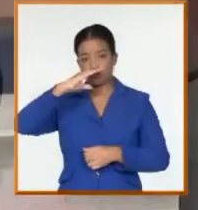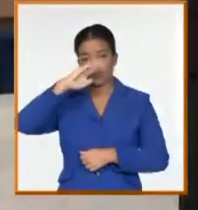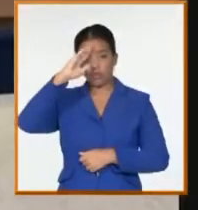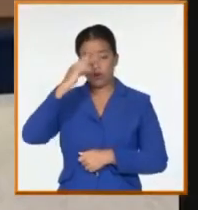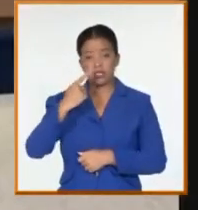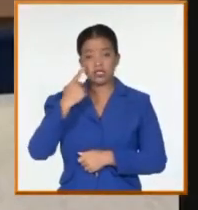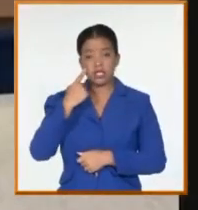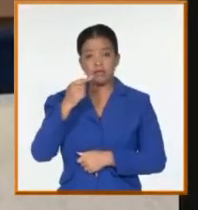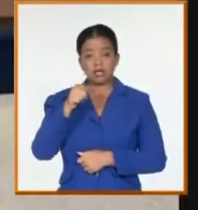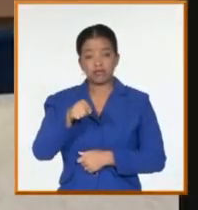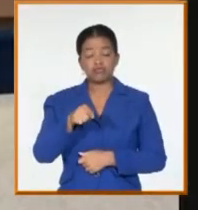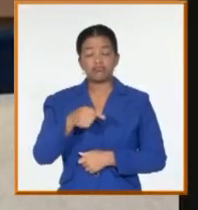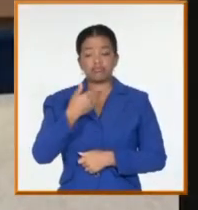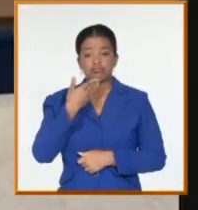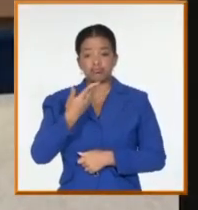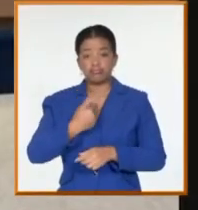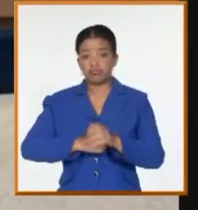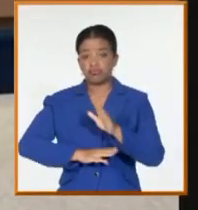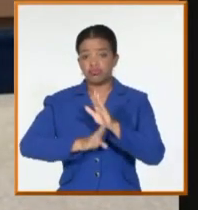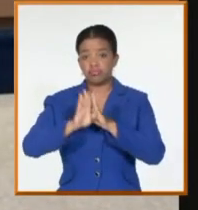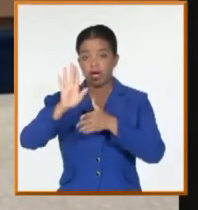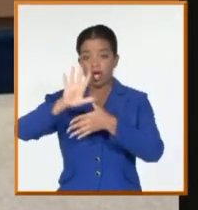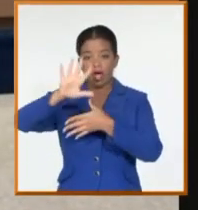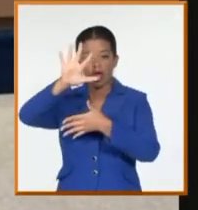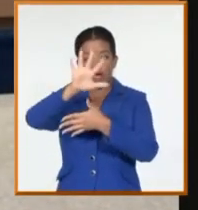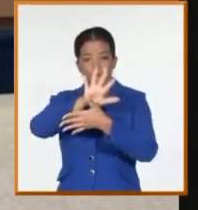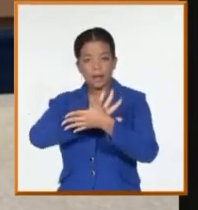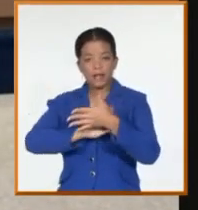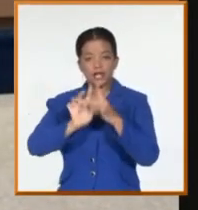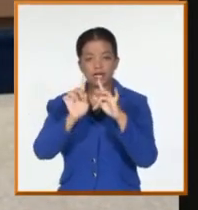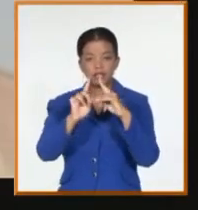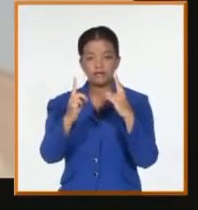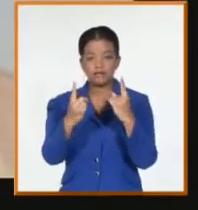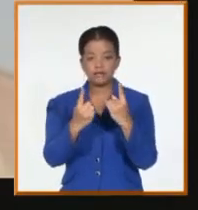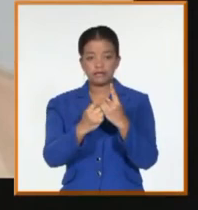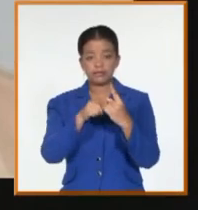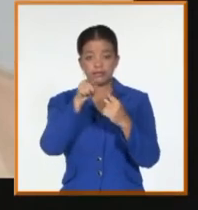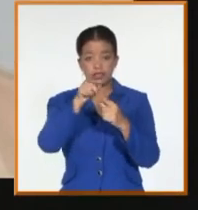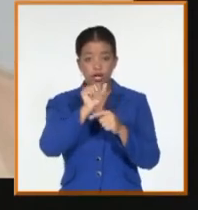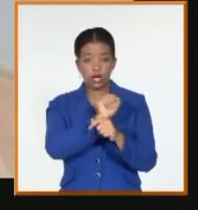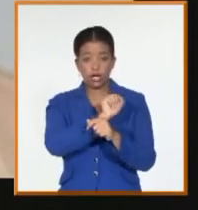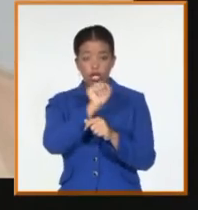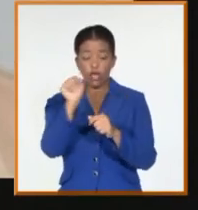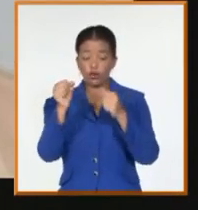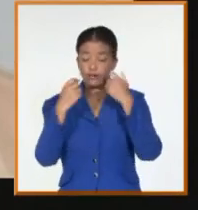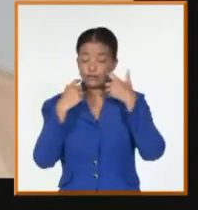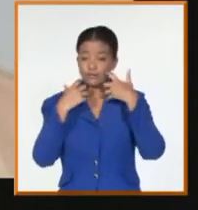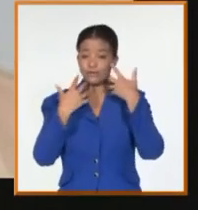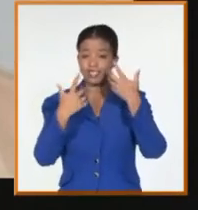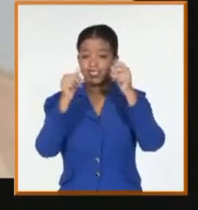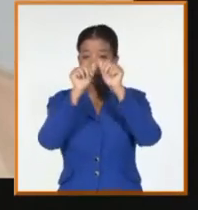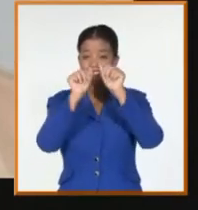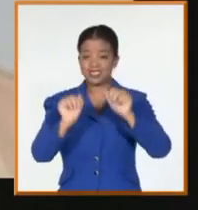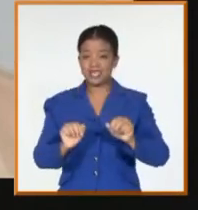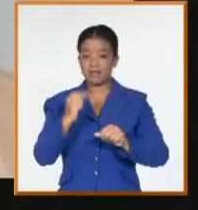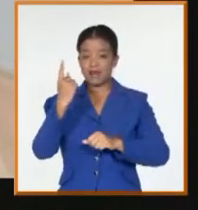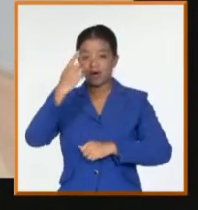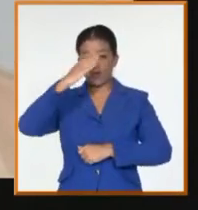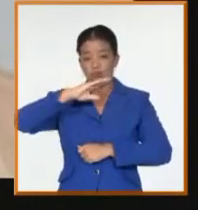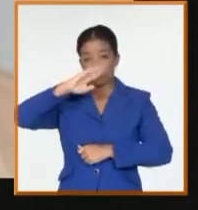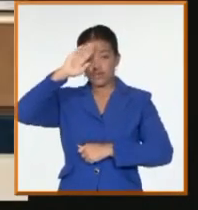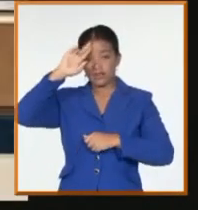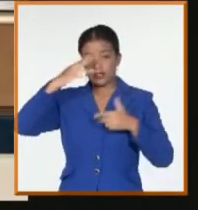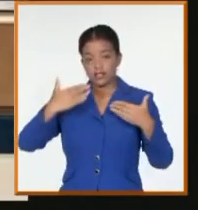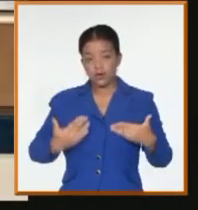ha trascendido a la región de las Américas un hecho de elevada significación para el Sistema Nacional de salud nos convoca hoy en